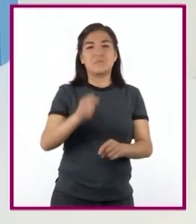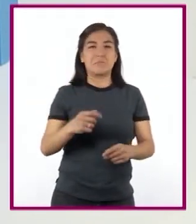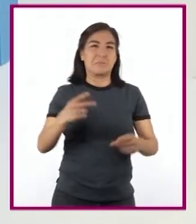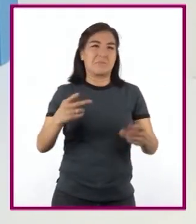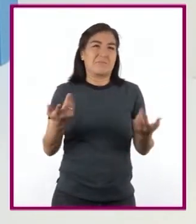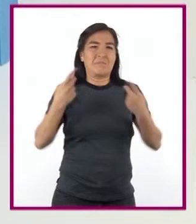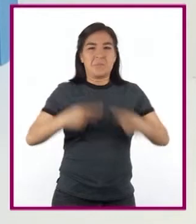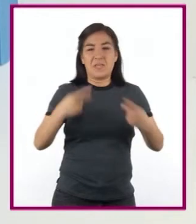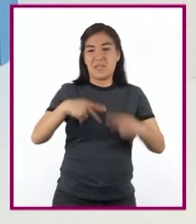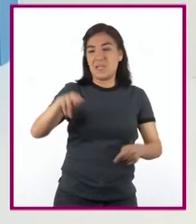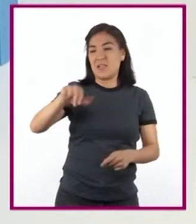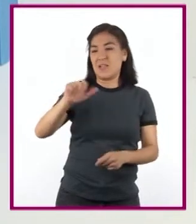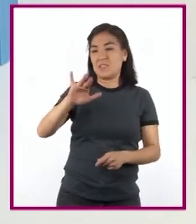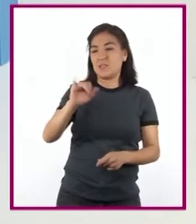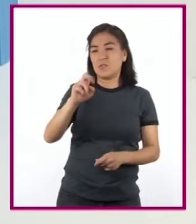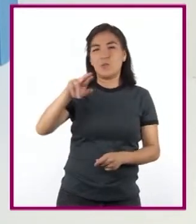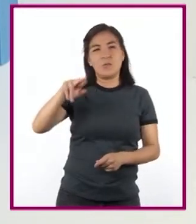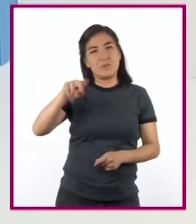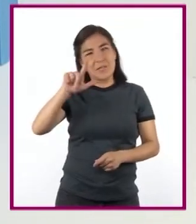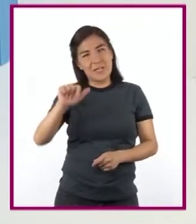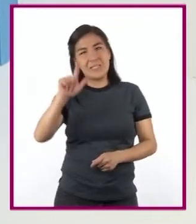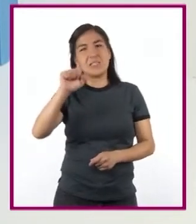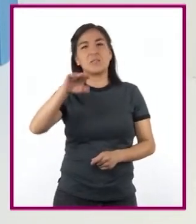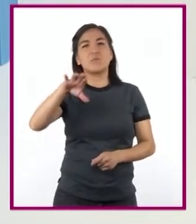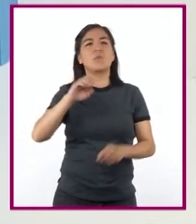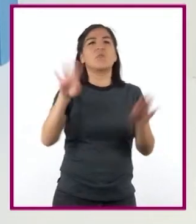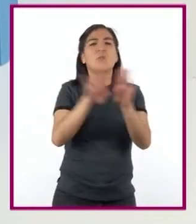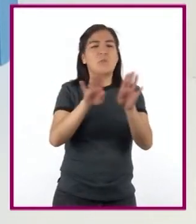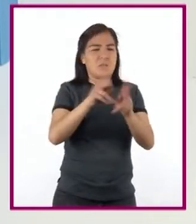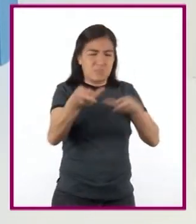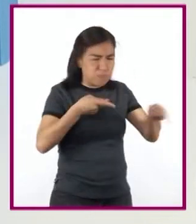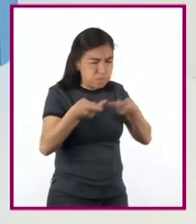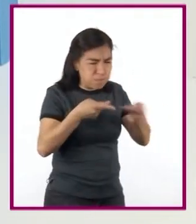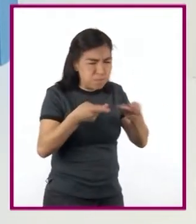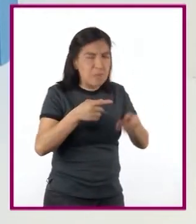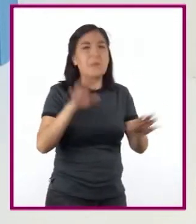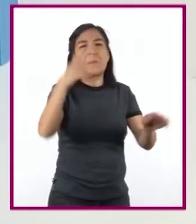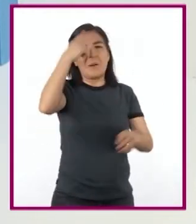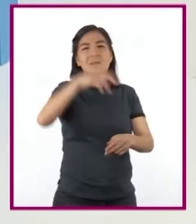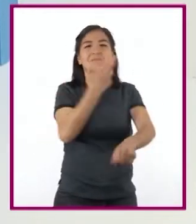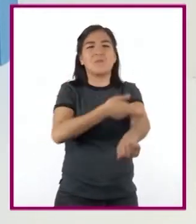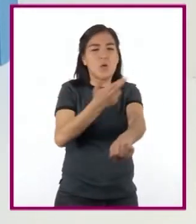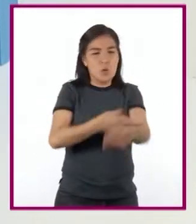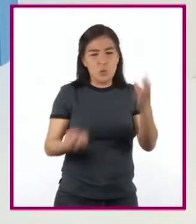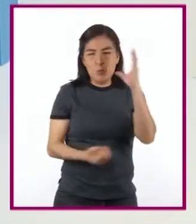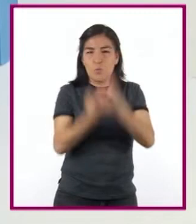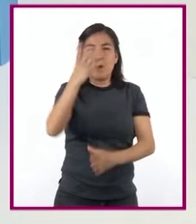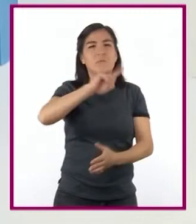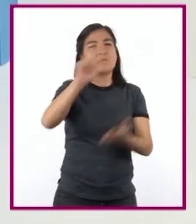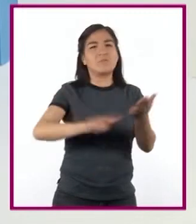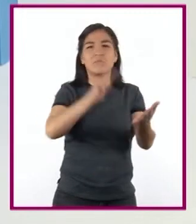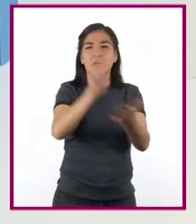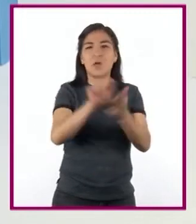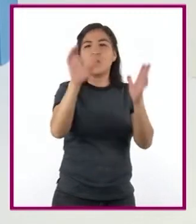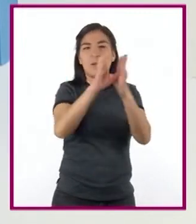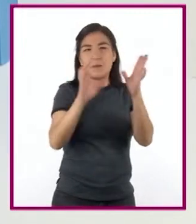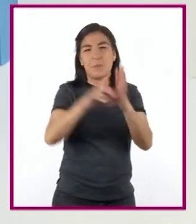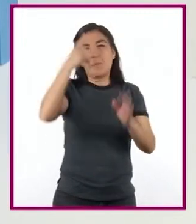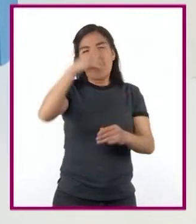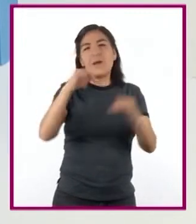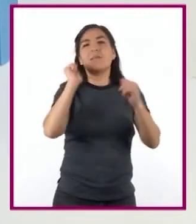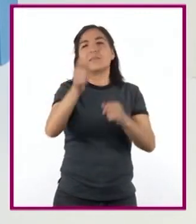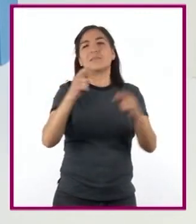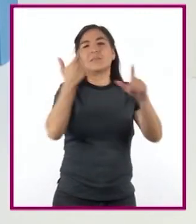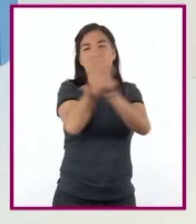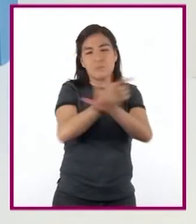nacionalismo, elevó una nueva constitución que promovería los principios de igualdad, libertad y